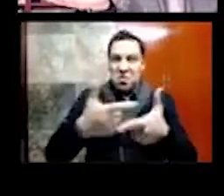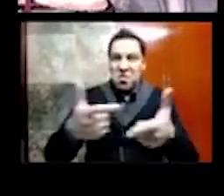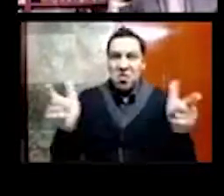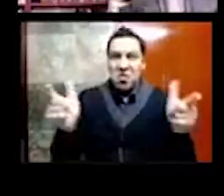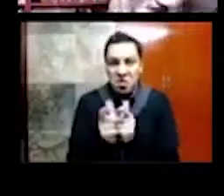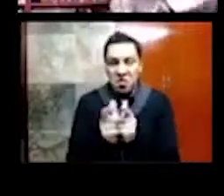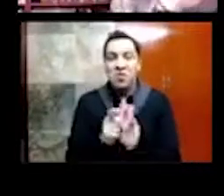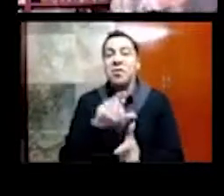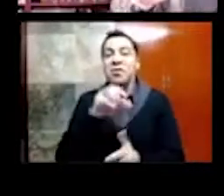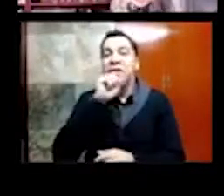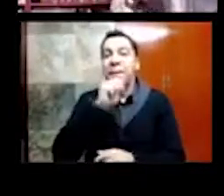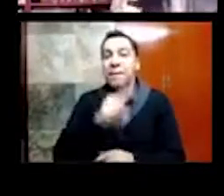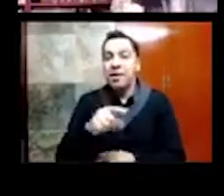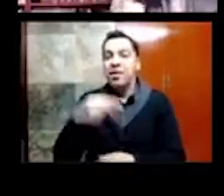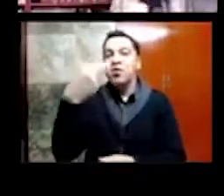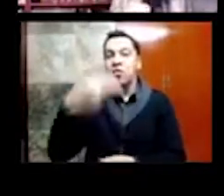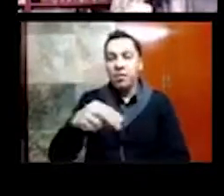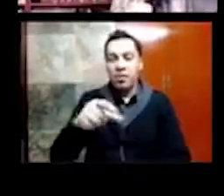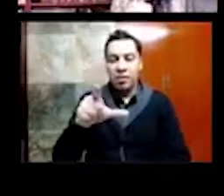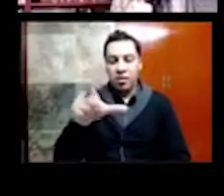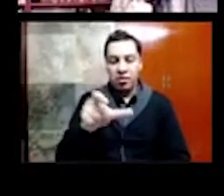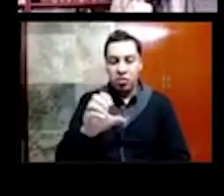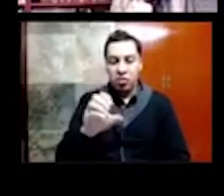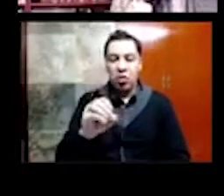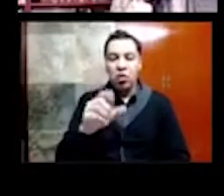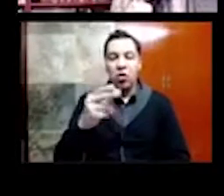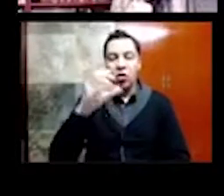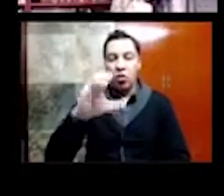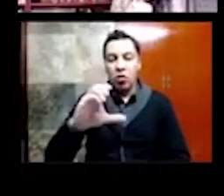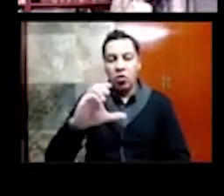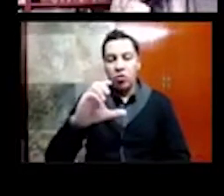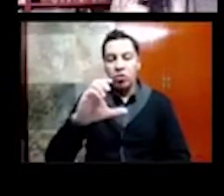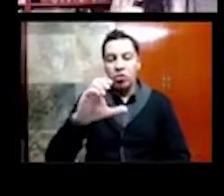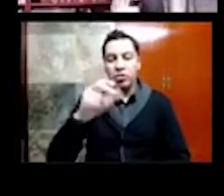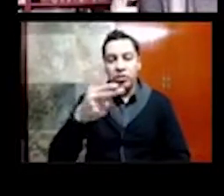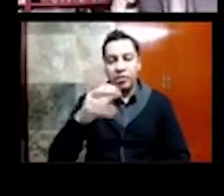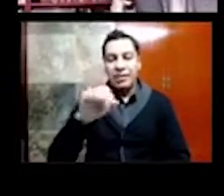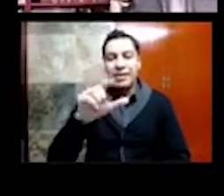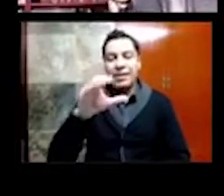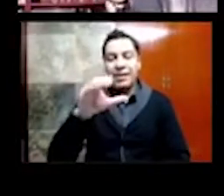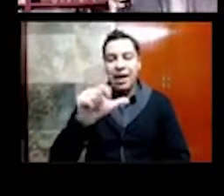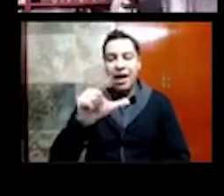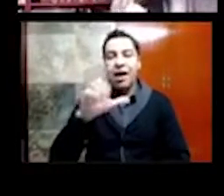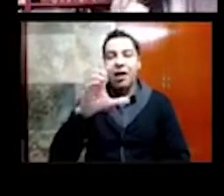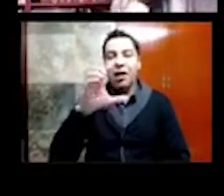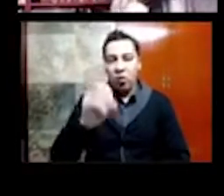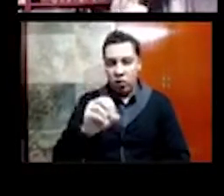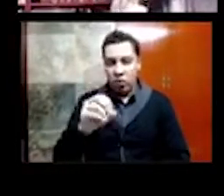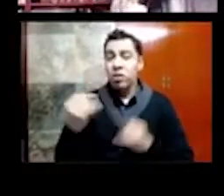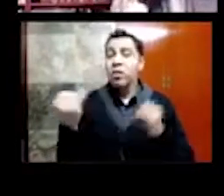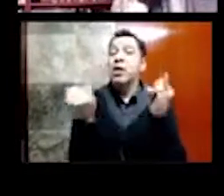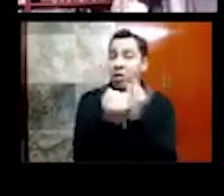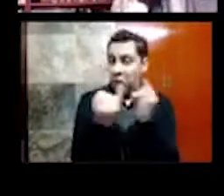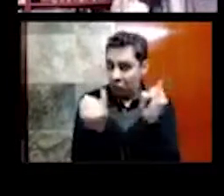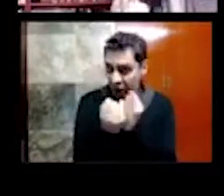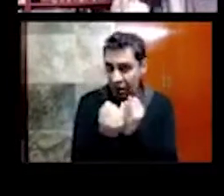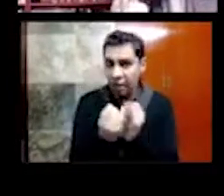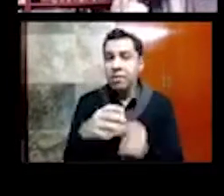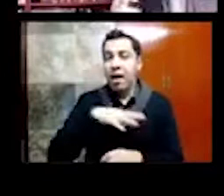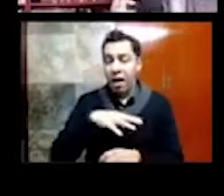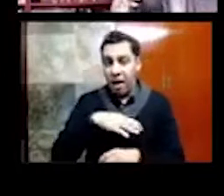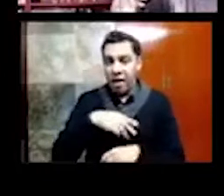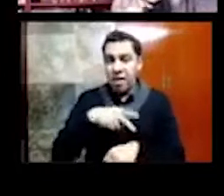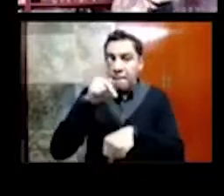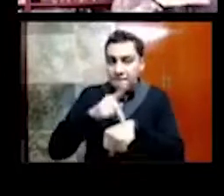Xochicalco se convierte en un acérrimo rival de Teotihuacán. No es extraño que en Xochicalco, por ejemplo, con